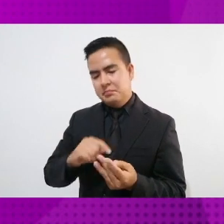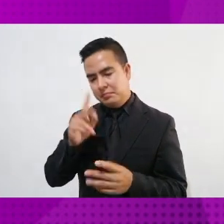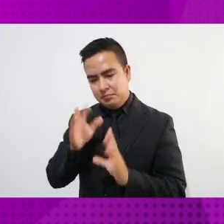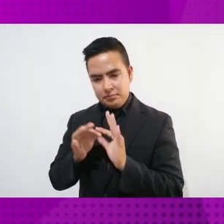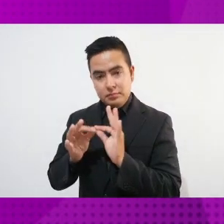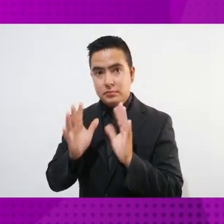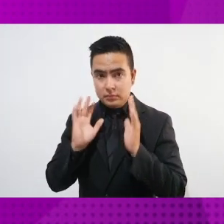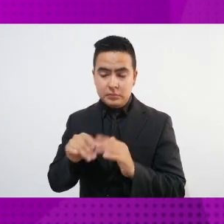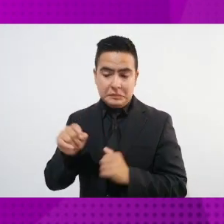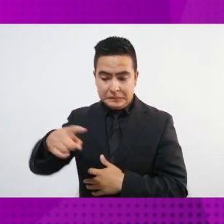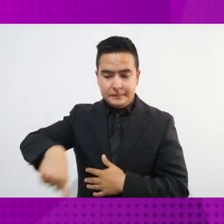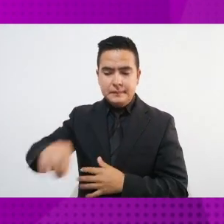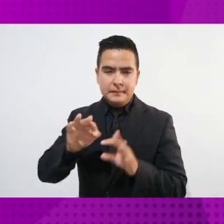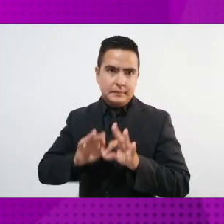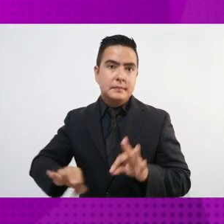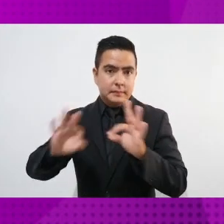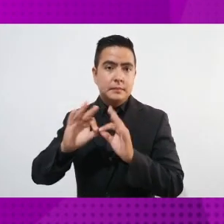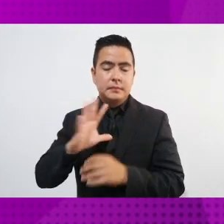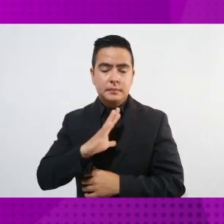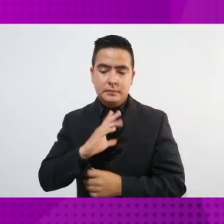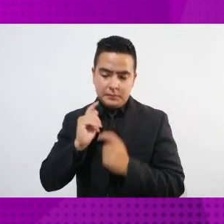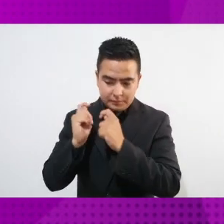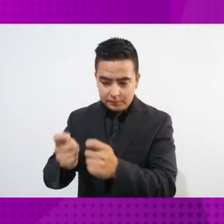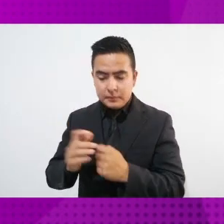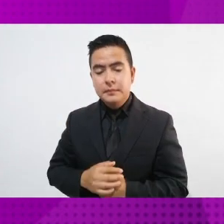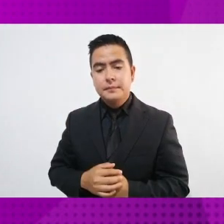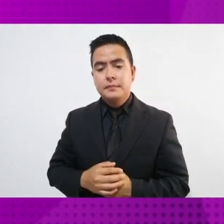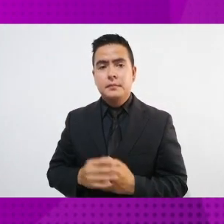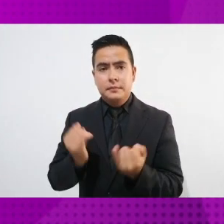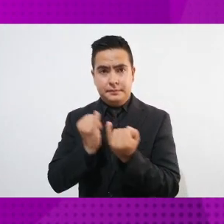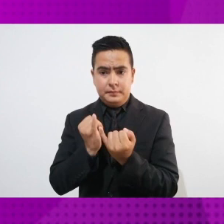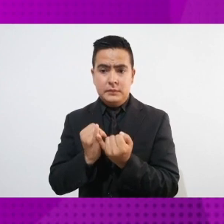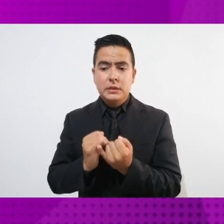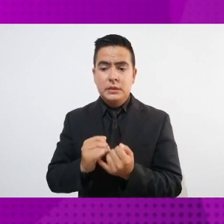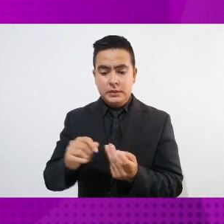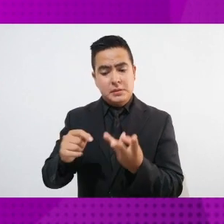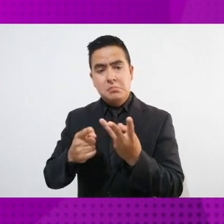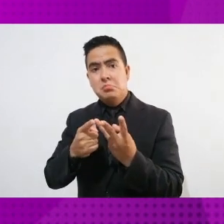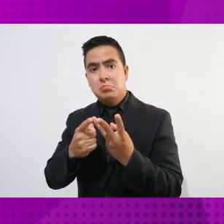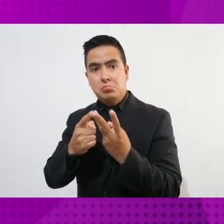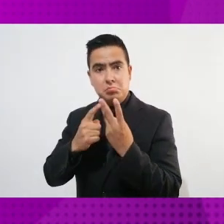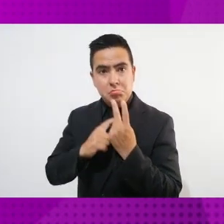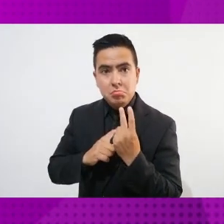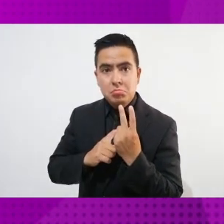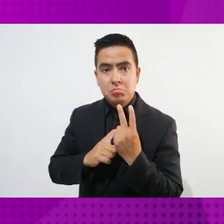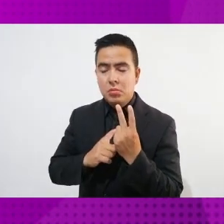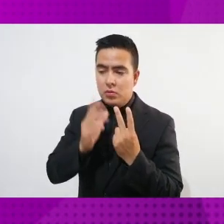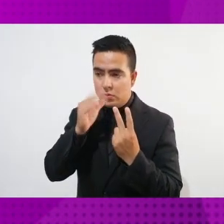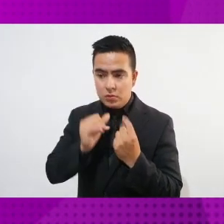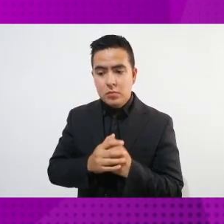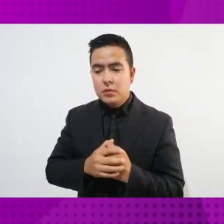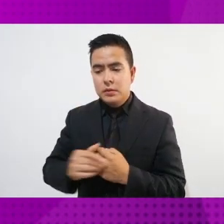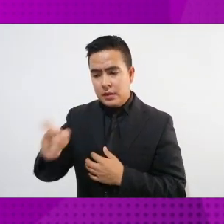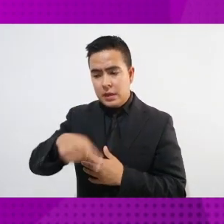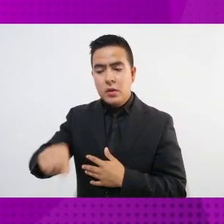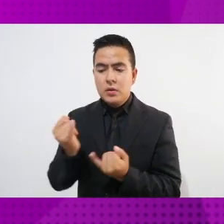como representantes de la sociedad en general. También hemos dicho que pues, no hay otra forma de elegir a